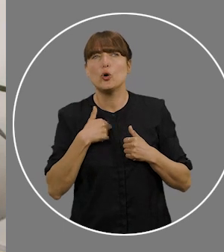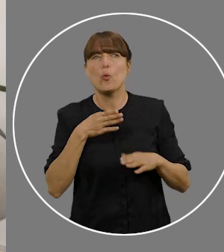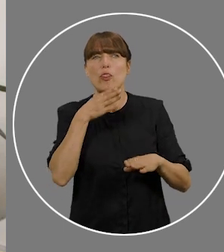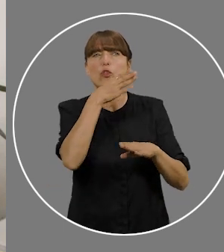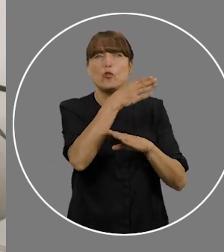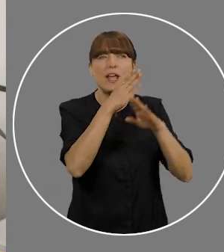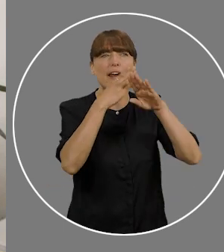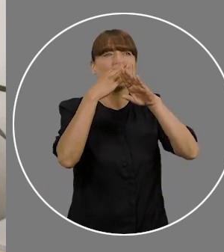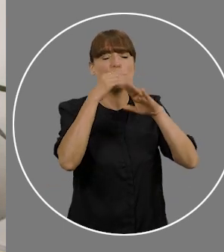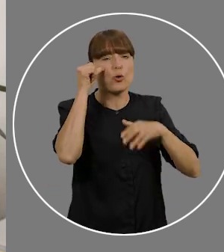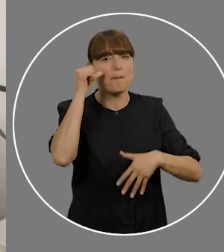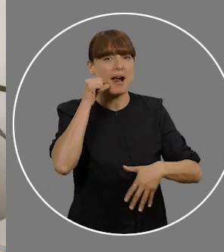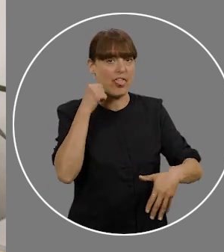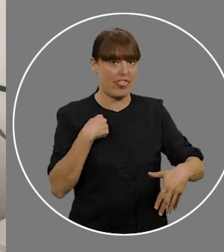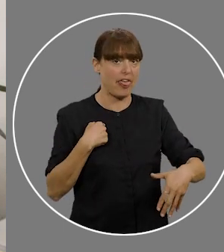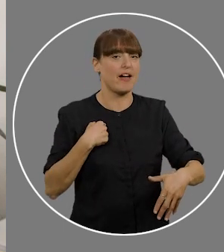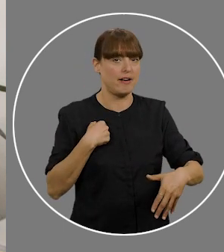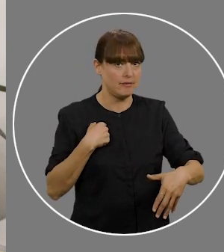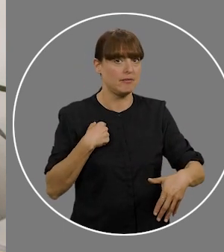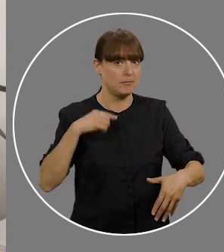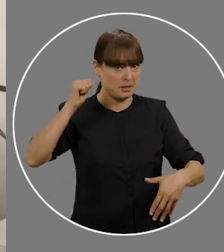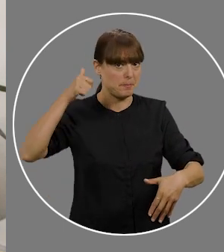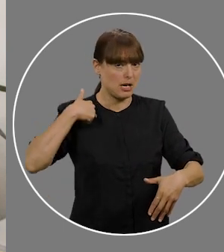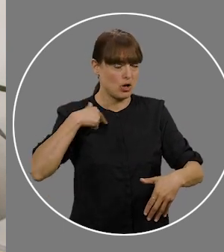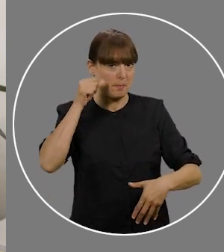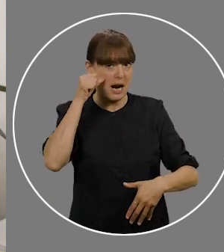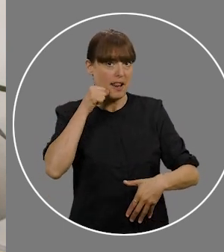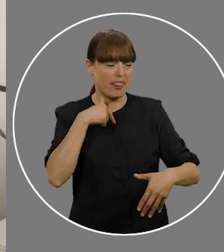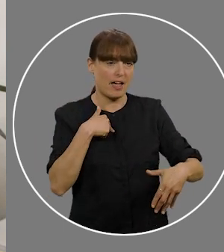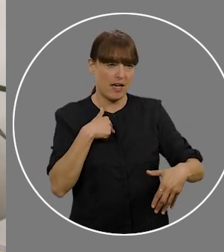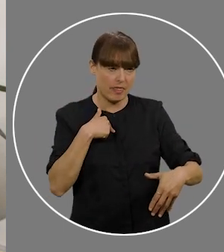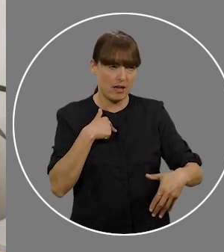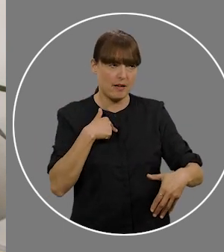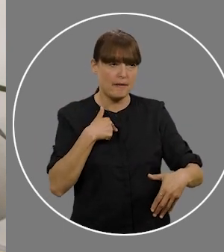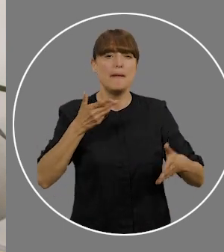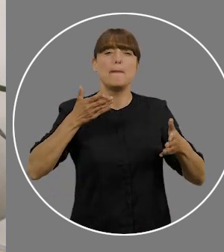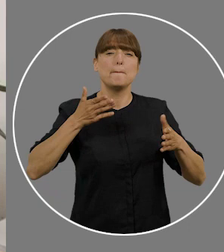mire, yo cuando fui al refugio estaba embarazada de mi hijo.